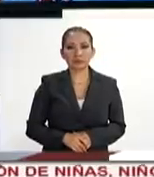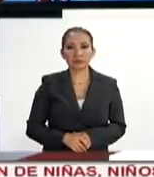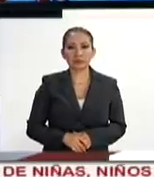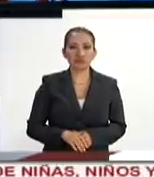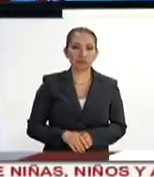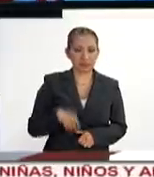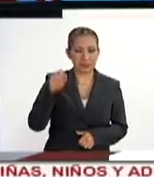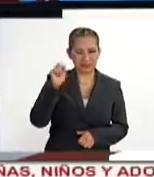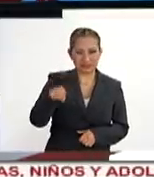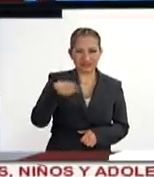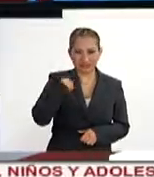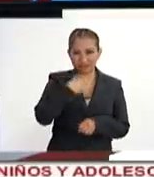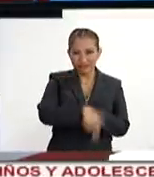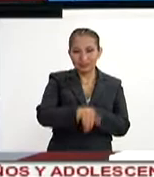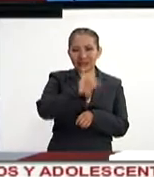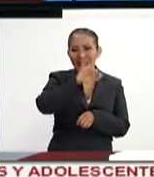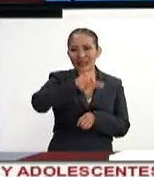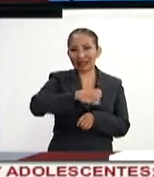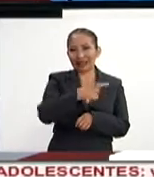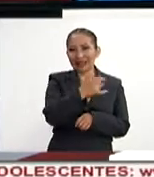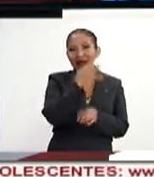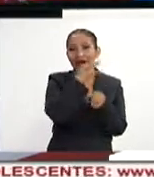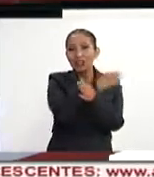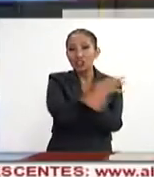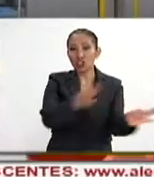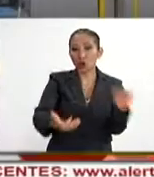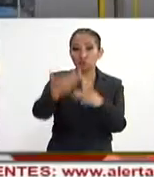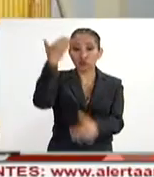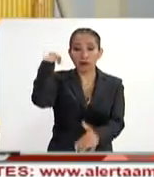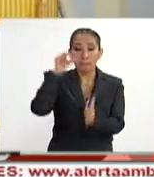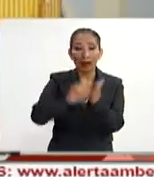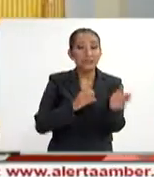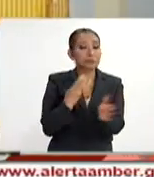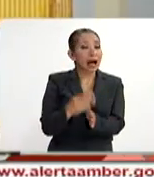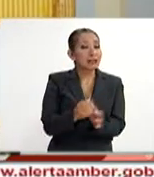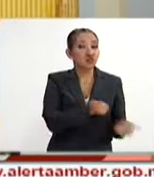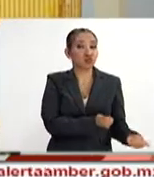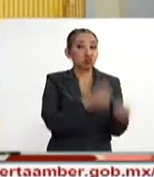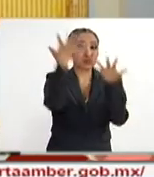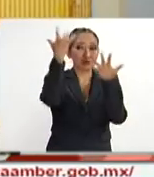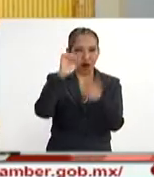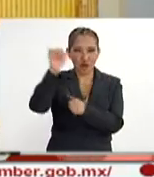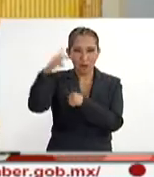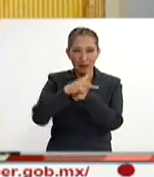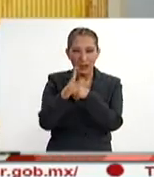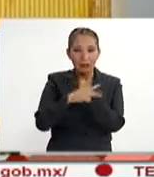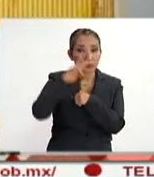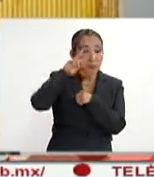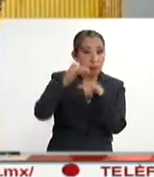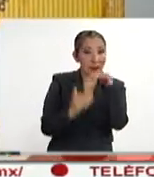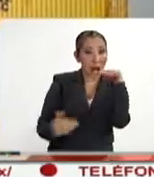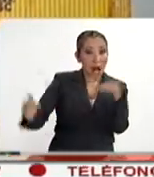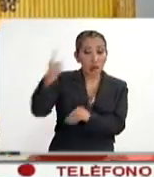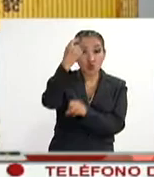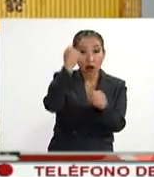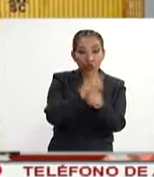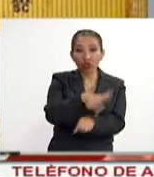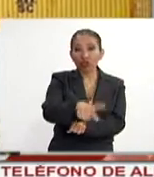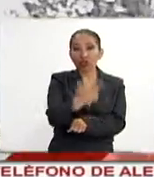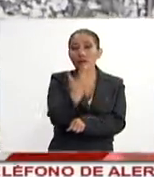A propósito de estos números, el INEGI informó que durante el pasado mes de mayo las exportaciones totales mostraron un aumento anual